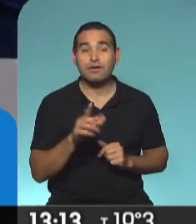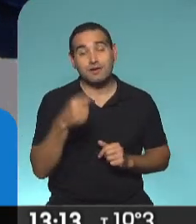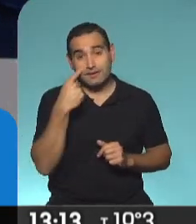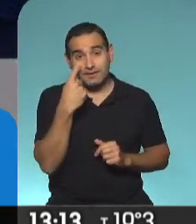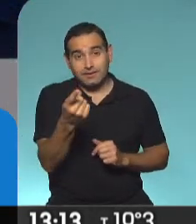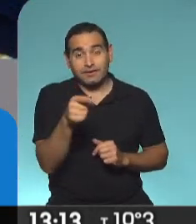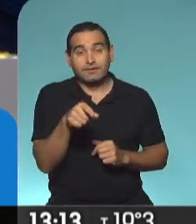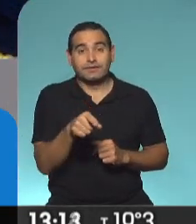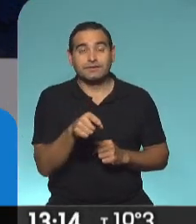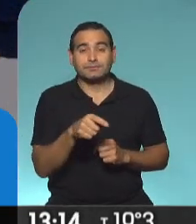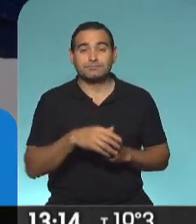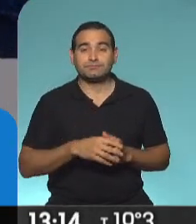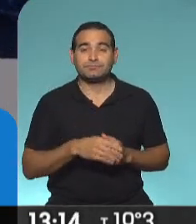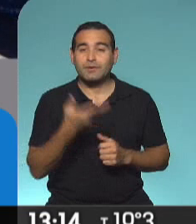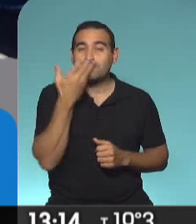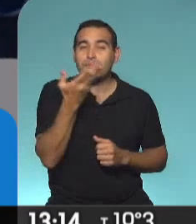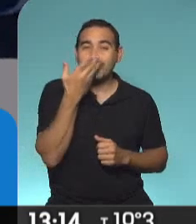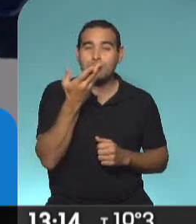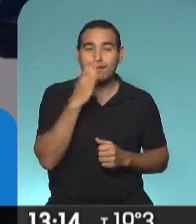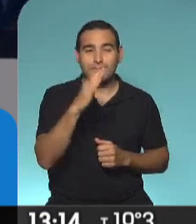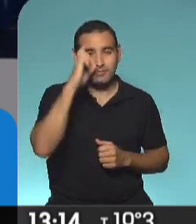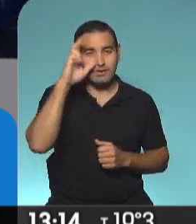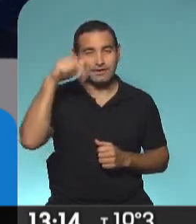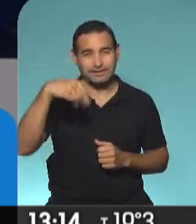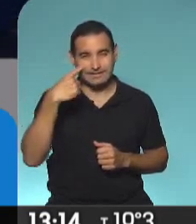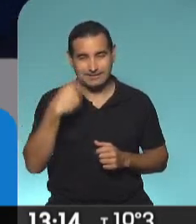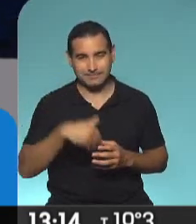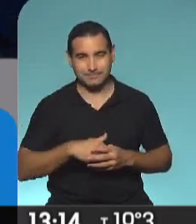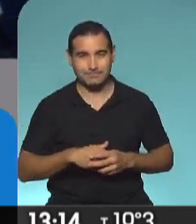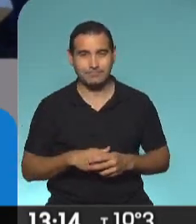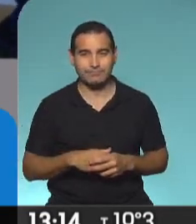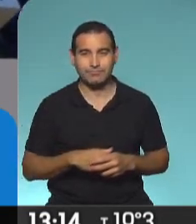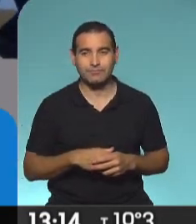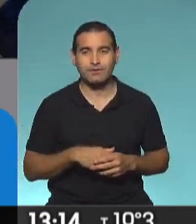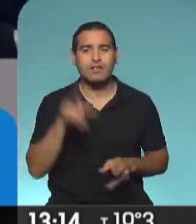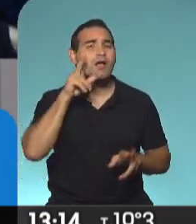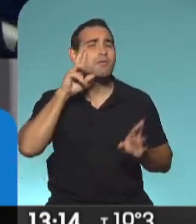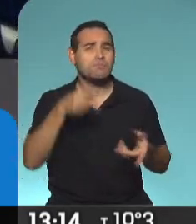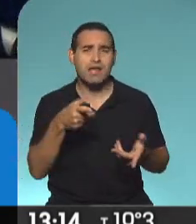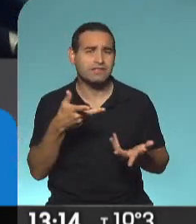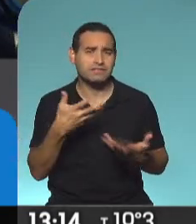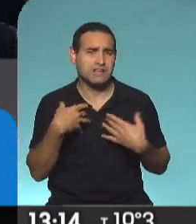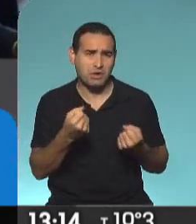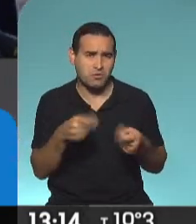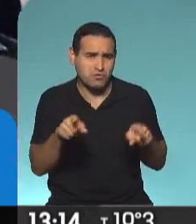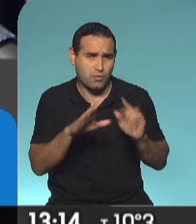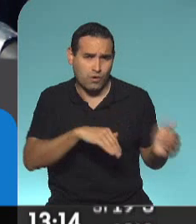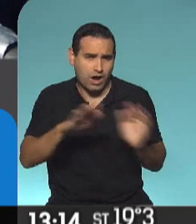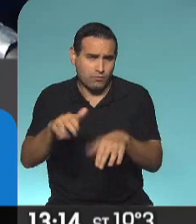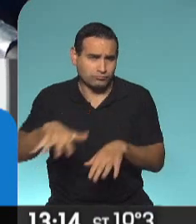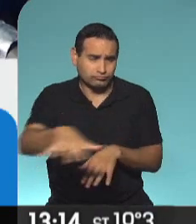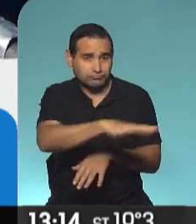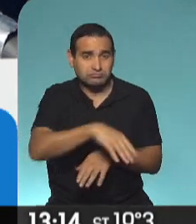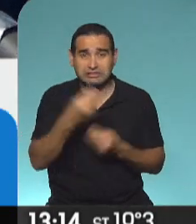escuchamos la palabra de Berni? La estrategia sanitaria es la misma. La estrategia sanitaria consiste en